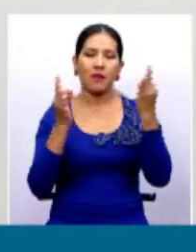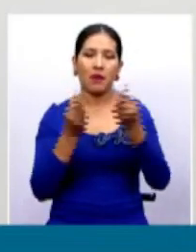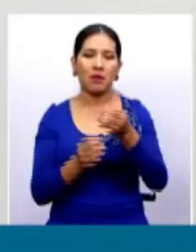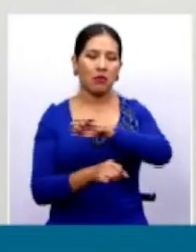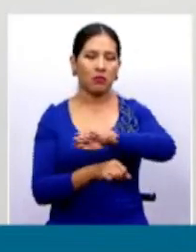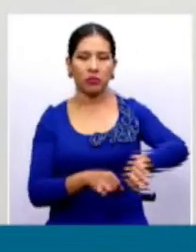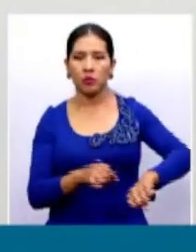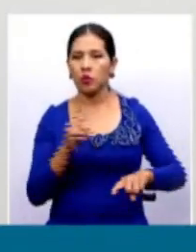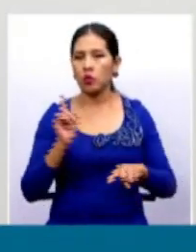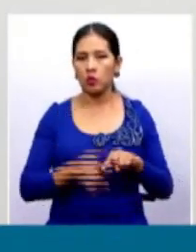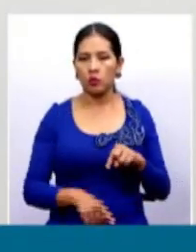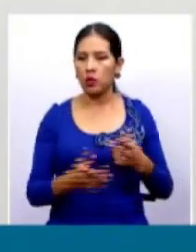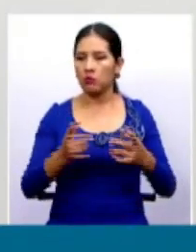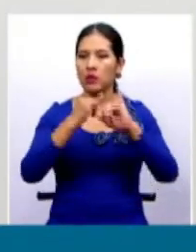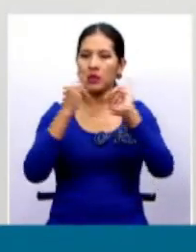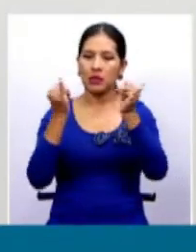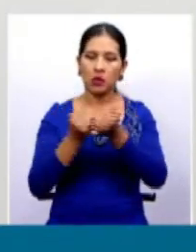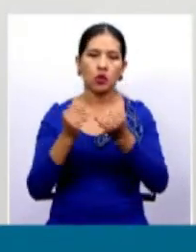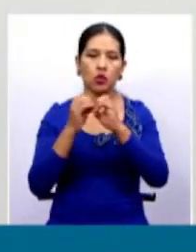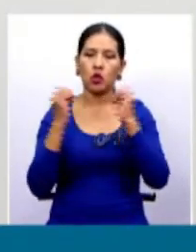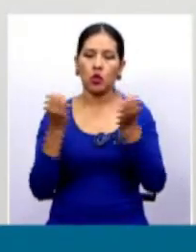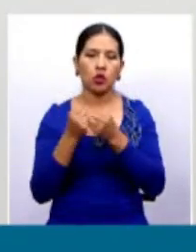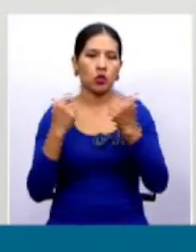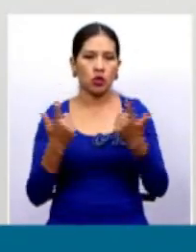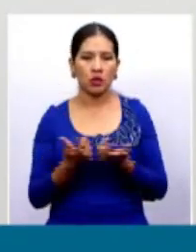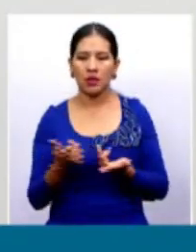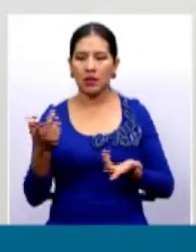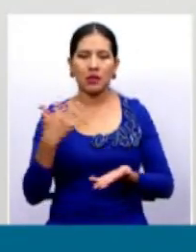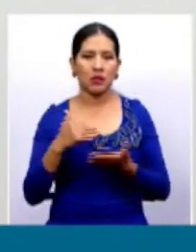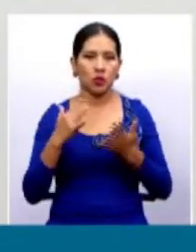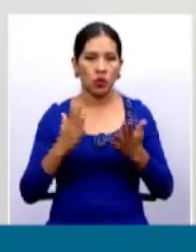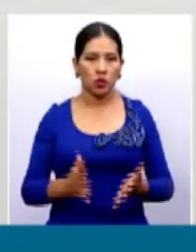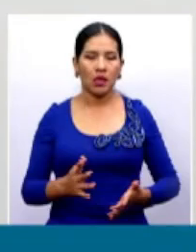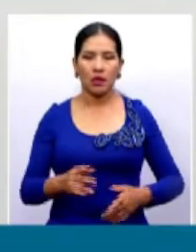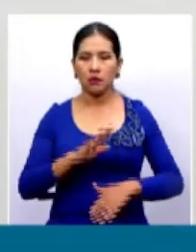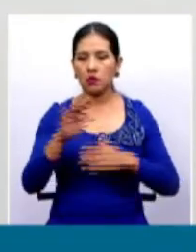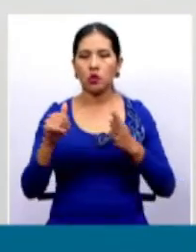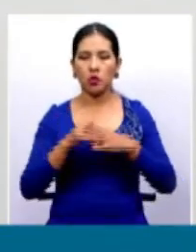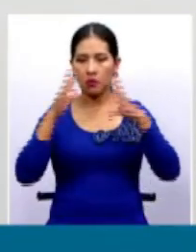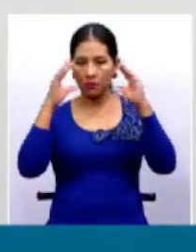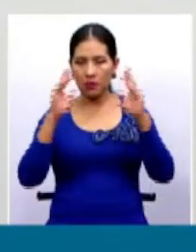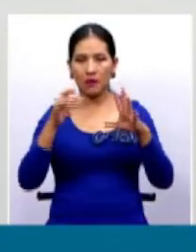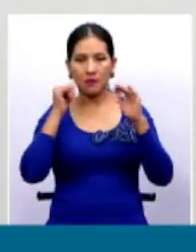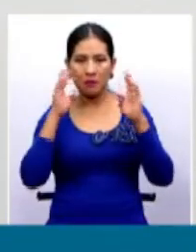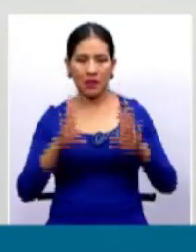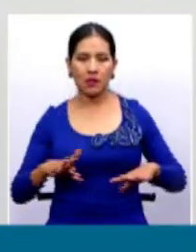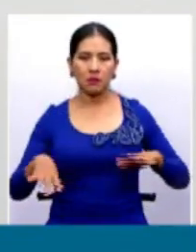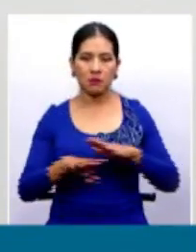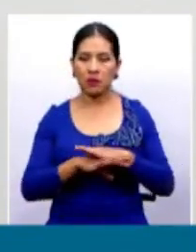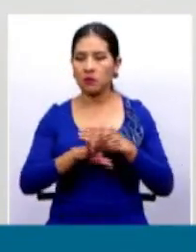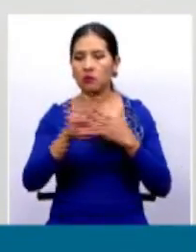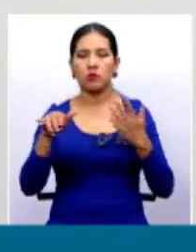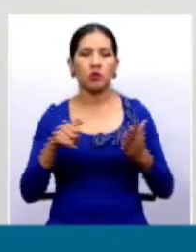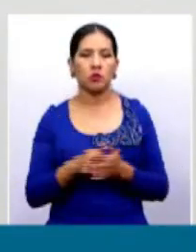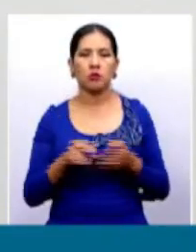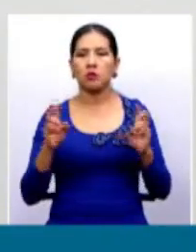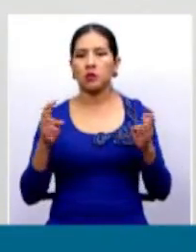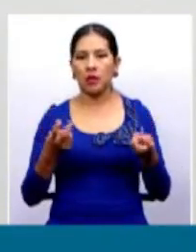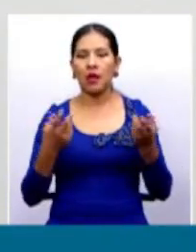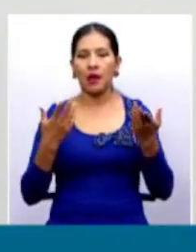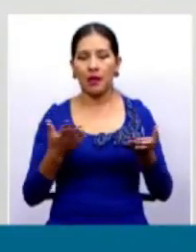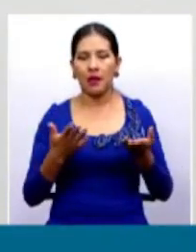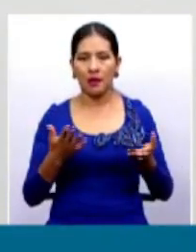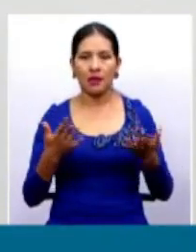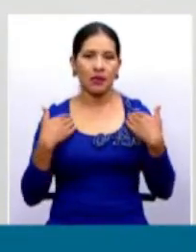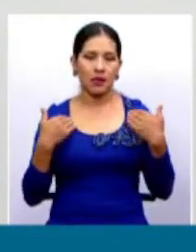a nuestras instituciones organizaciones sociales nuestros estudiantes los colegas maestras y maestros de base y todos ellos